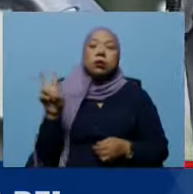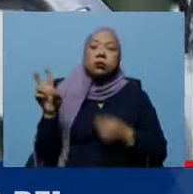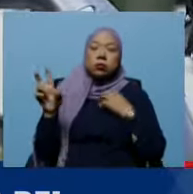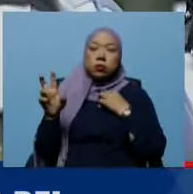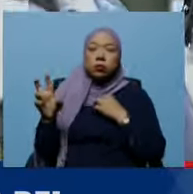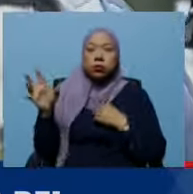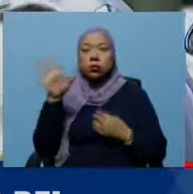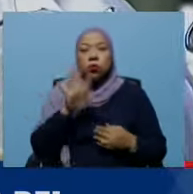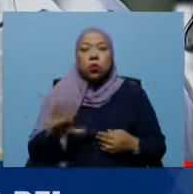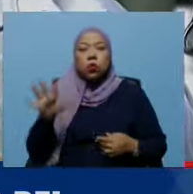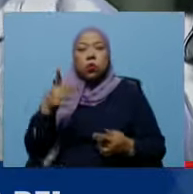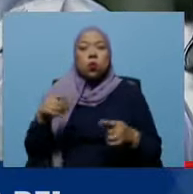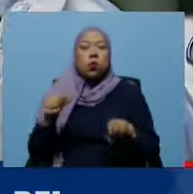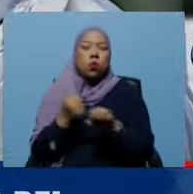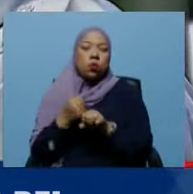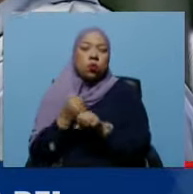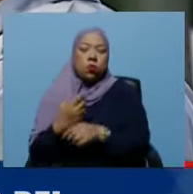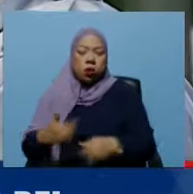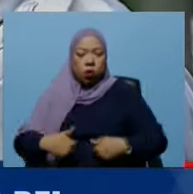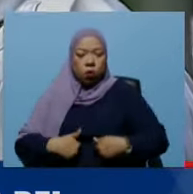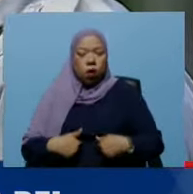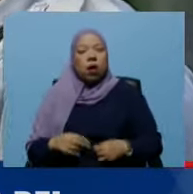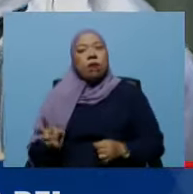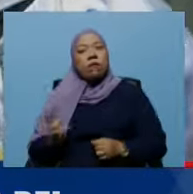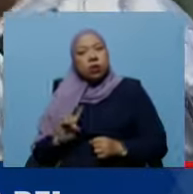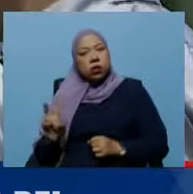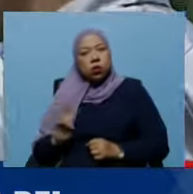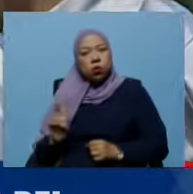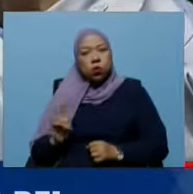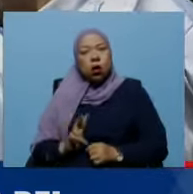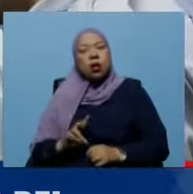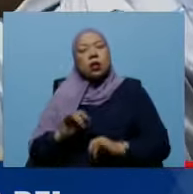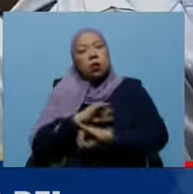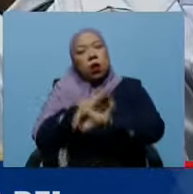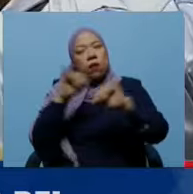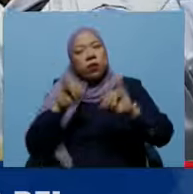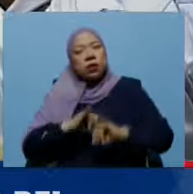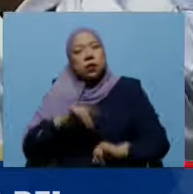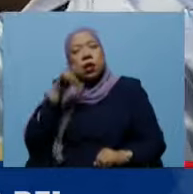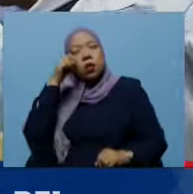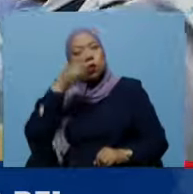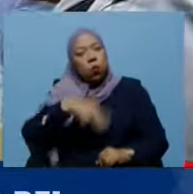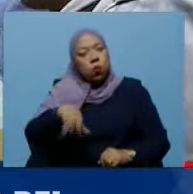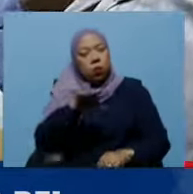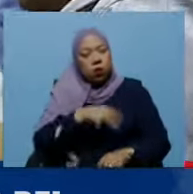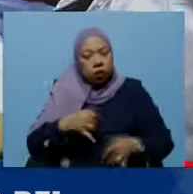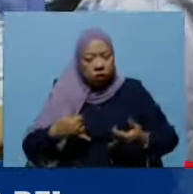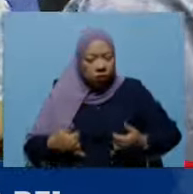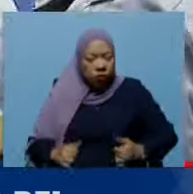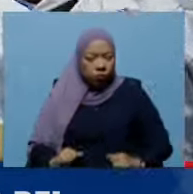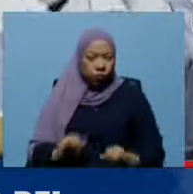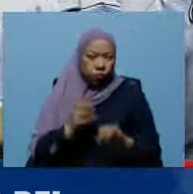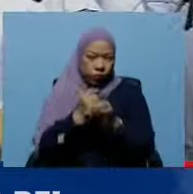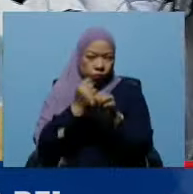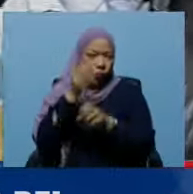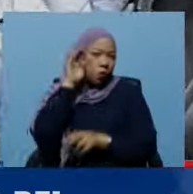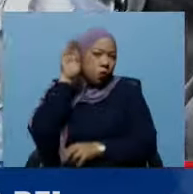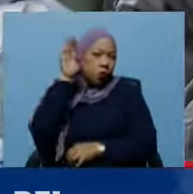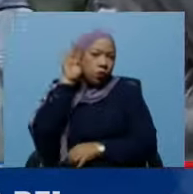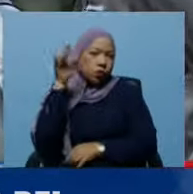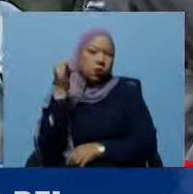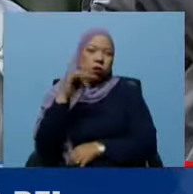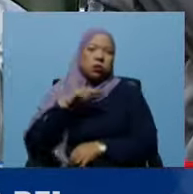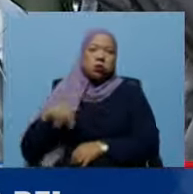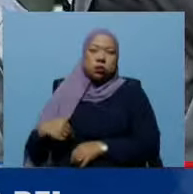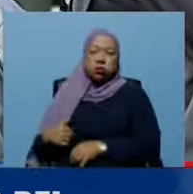occidentales que han causado este terrible daño a nuestro país. La felicidad del pueblo, de nuestros hijos, de nuestras hijas, el futuro está